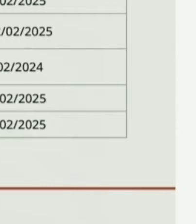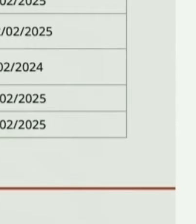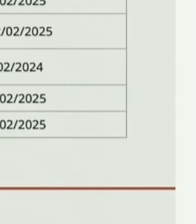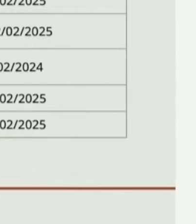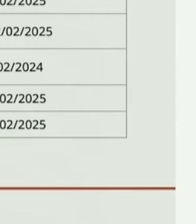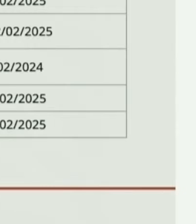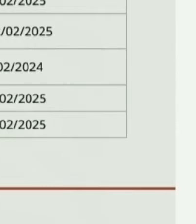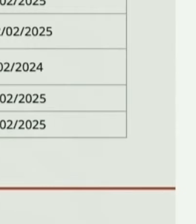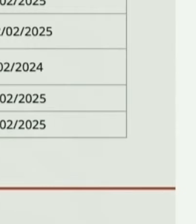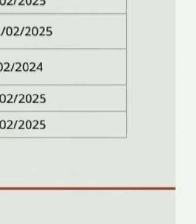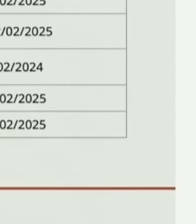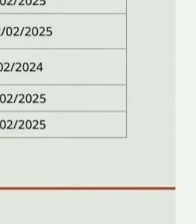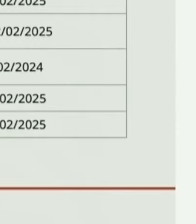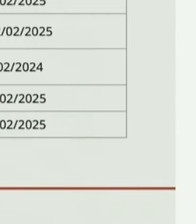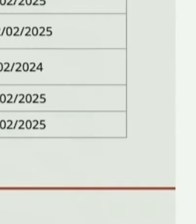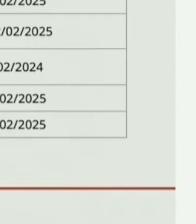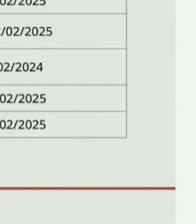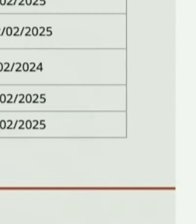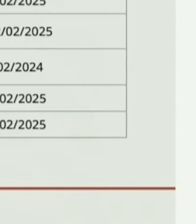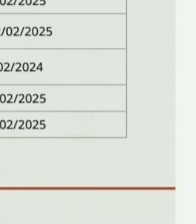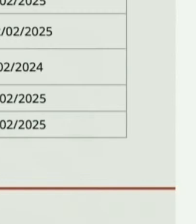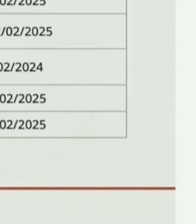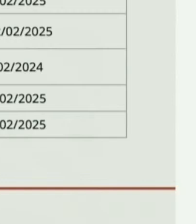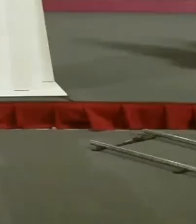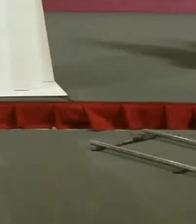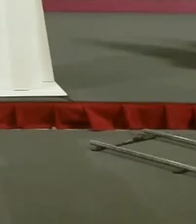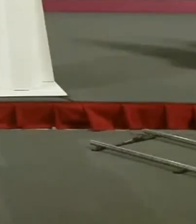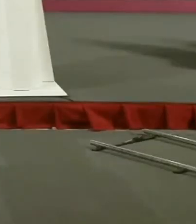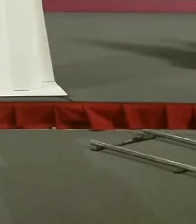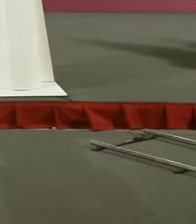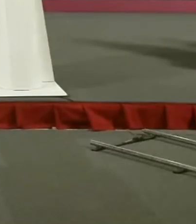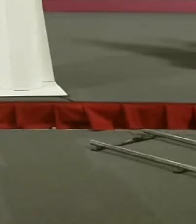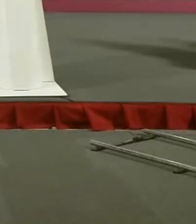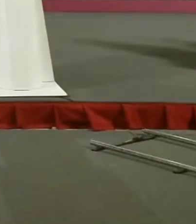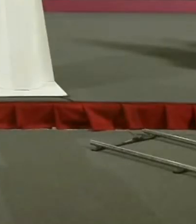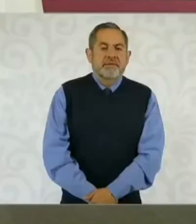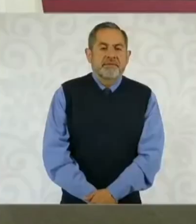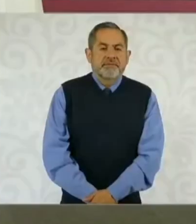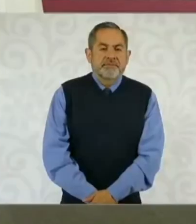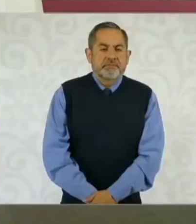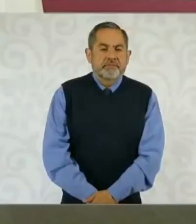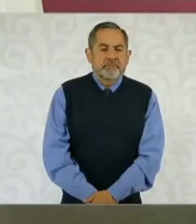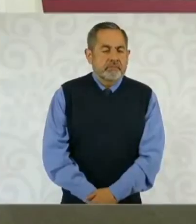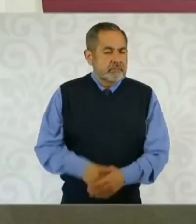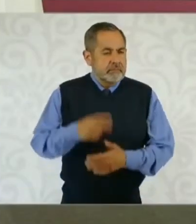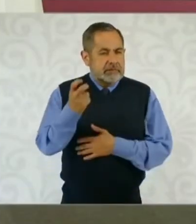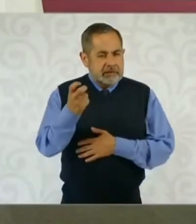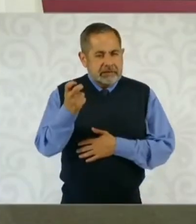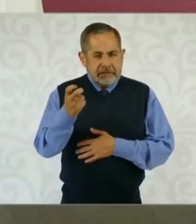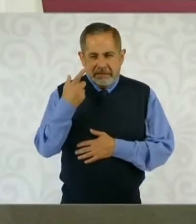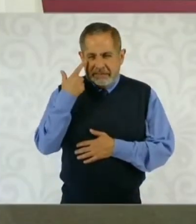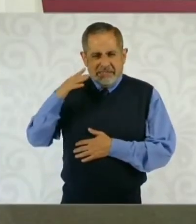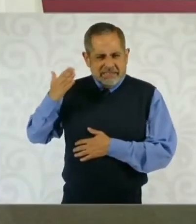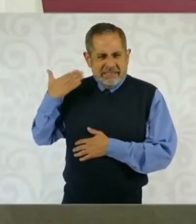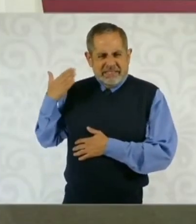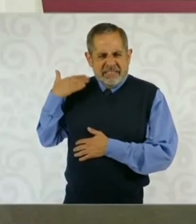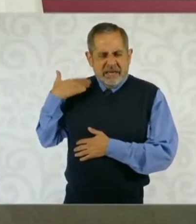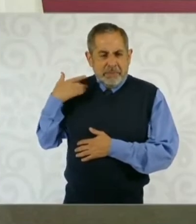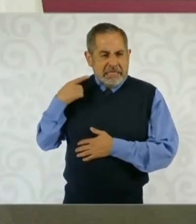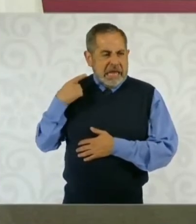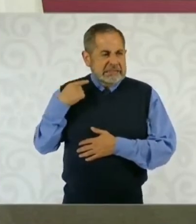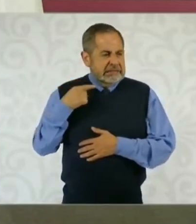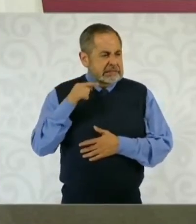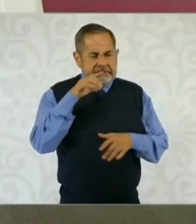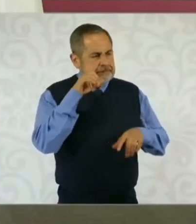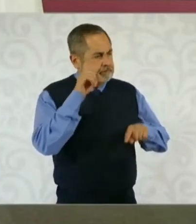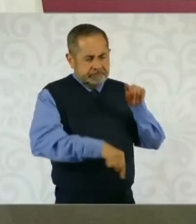el 15 de febrero en el Hospital General de Tacuba. Es decir, estos espacios se han venido recuperando apenas recientemente en